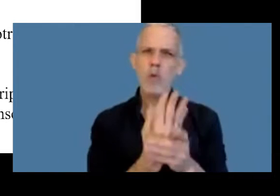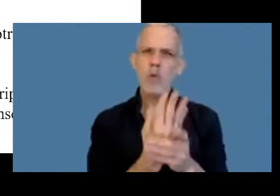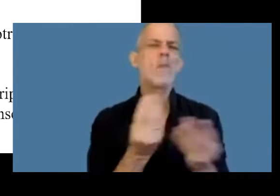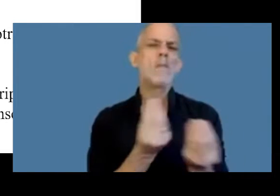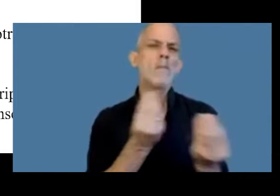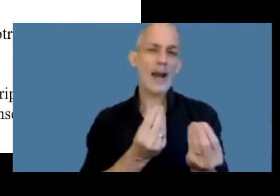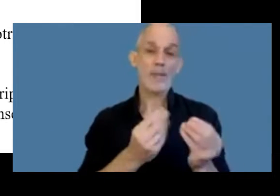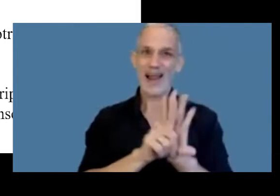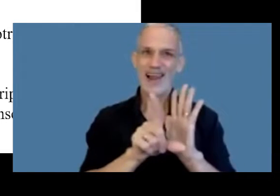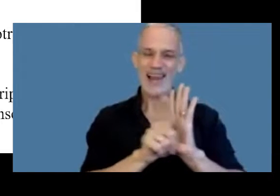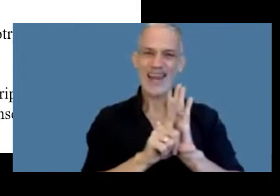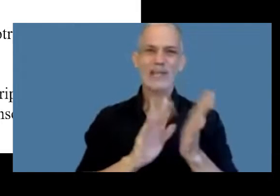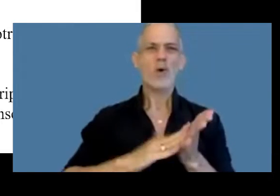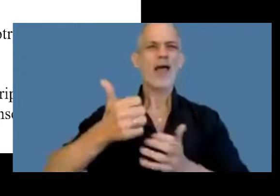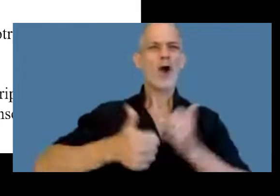Ley de Competitividad